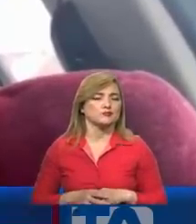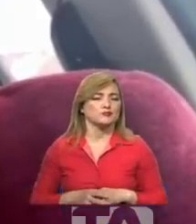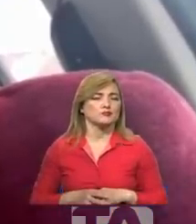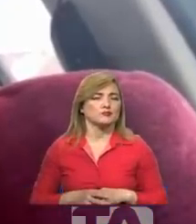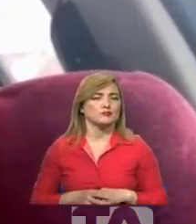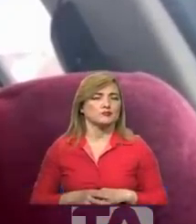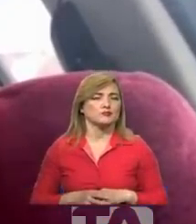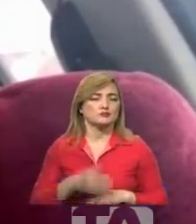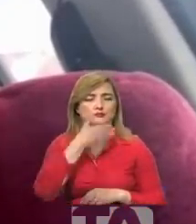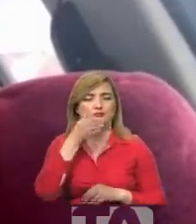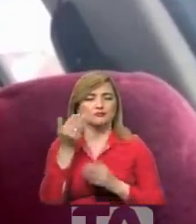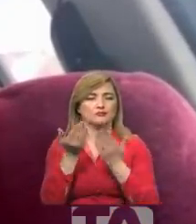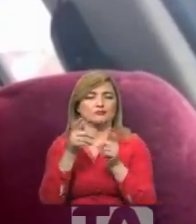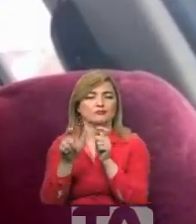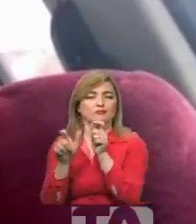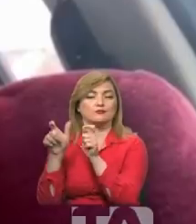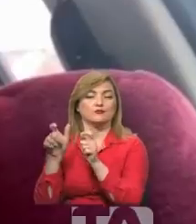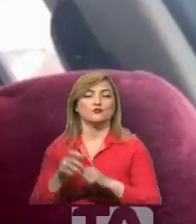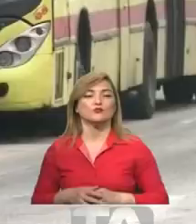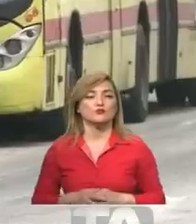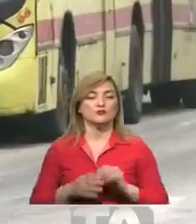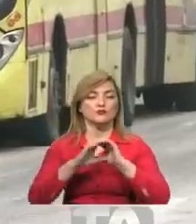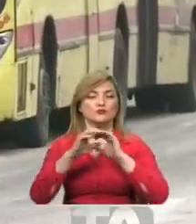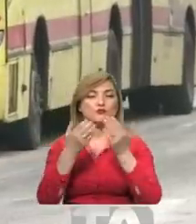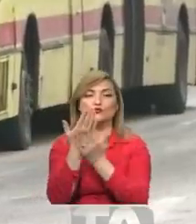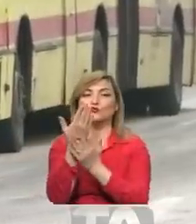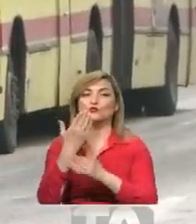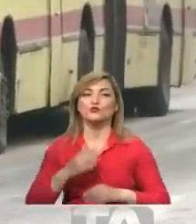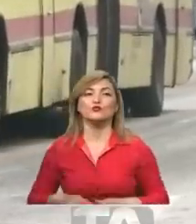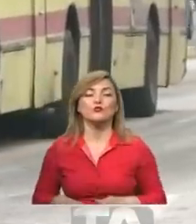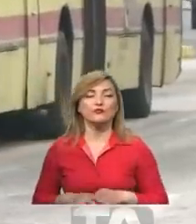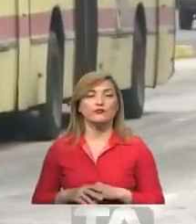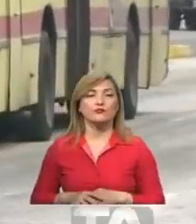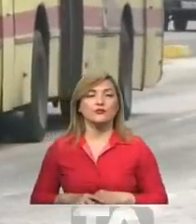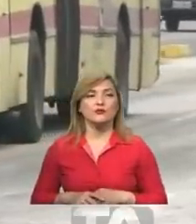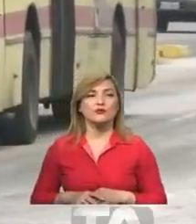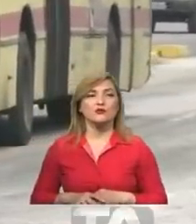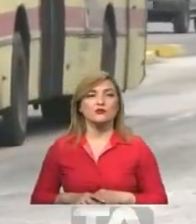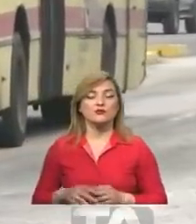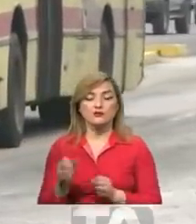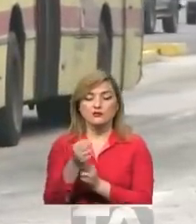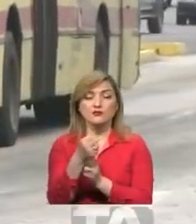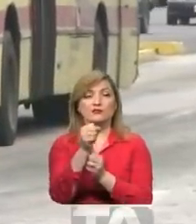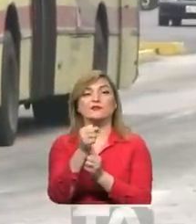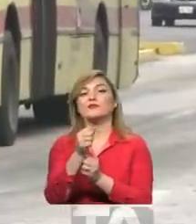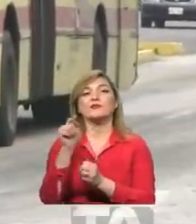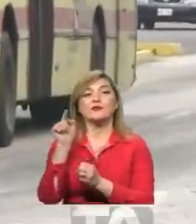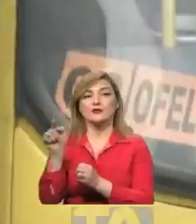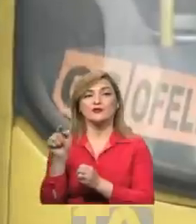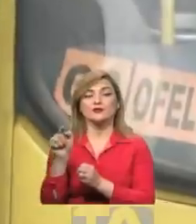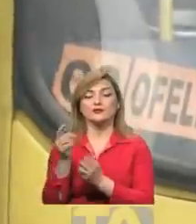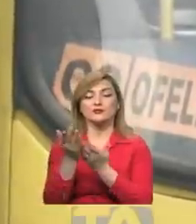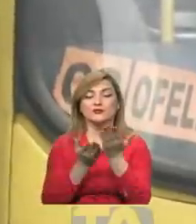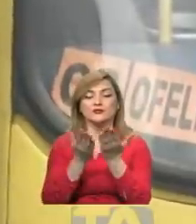un mejor servicio a la ciudadanía con buses nuevos. Los buses articulados del Metrobús Q prestan